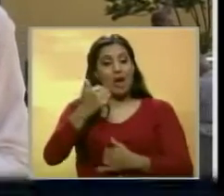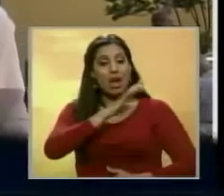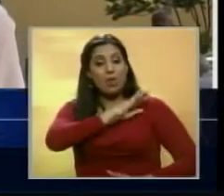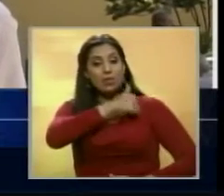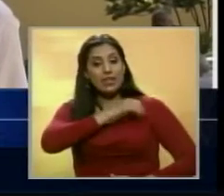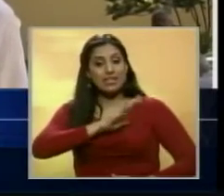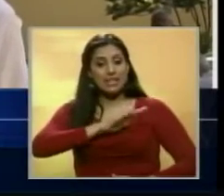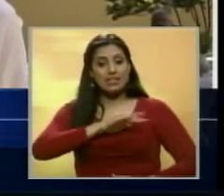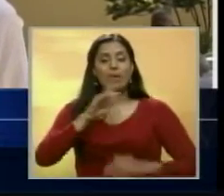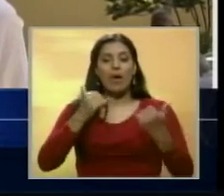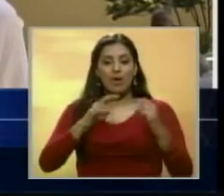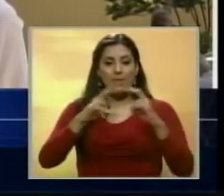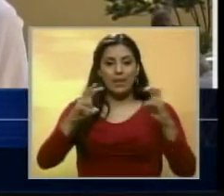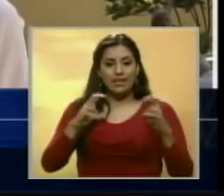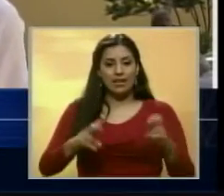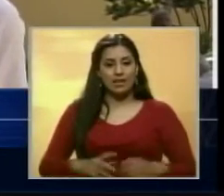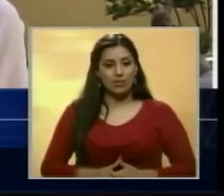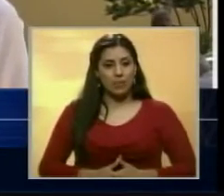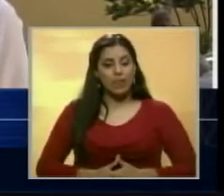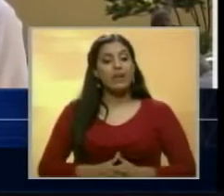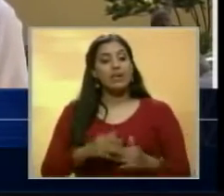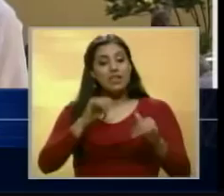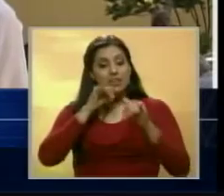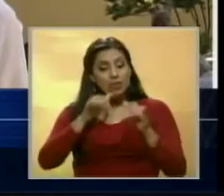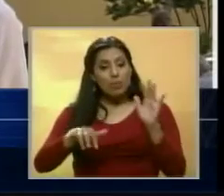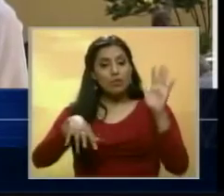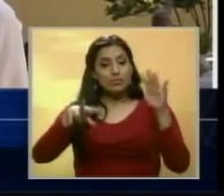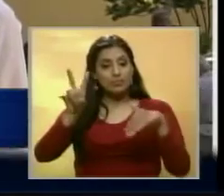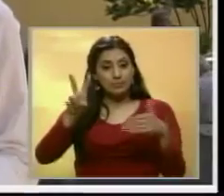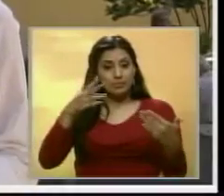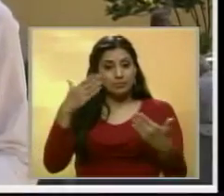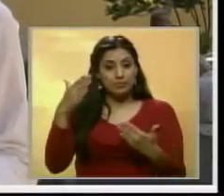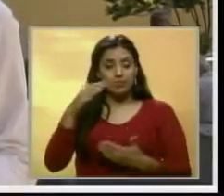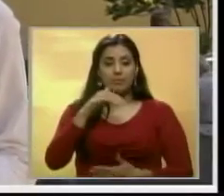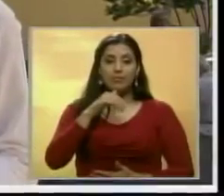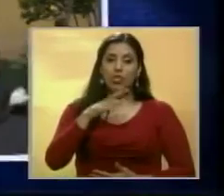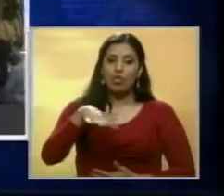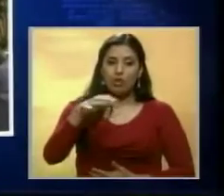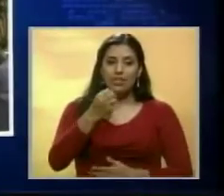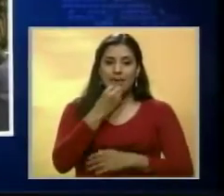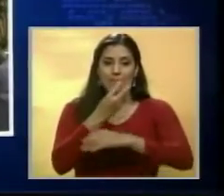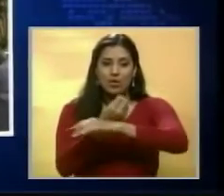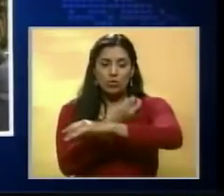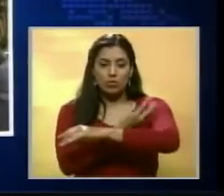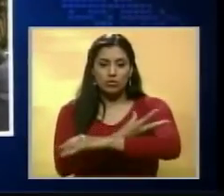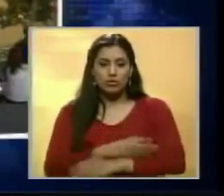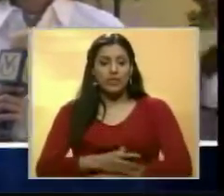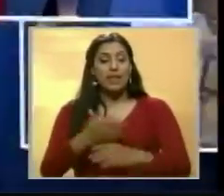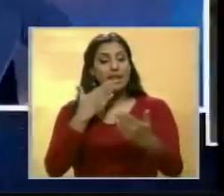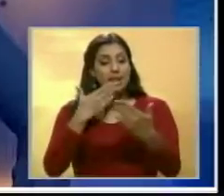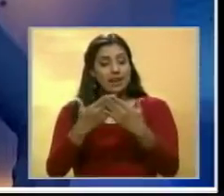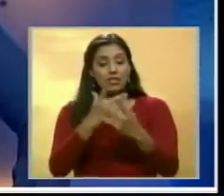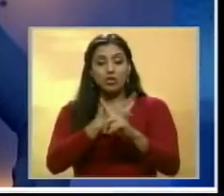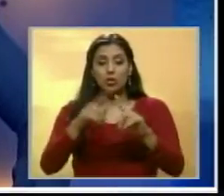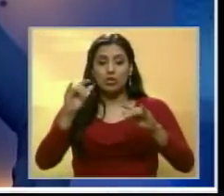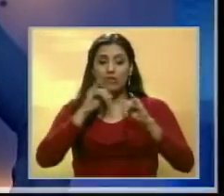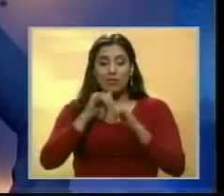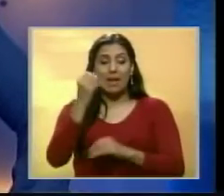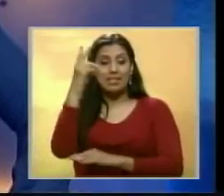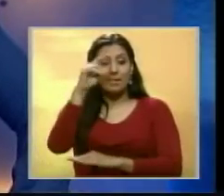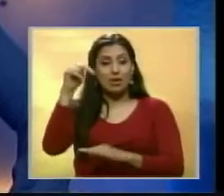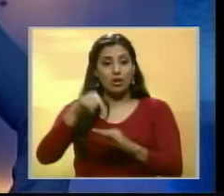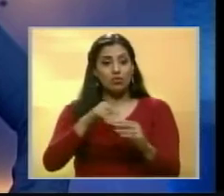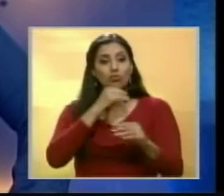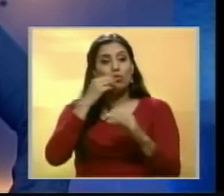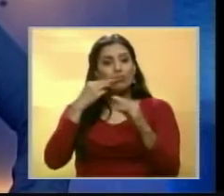Científica llevan la investigación del caso. Es el reporte que tenemos a esta hora del mediodía desde la morgue de Bellomonte. Gracias, Fabiola. La Asamblea